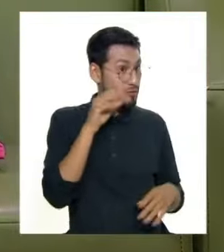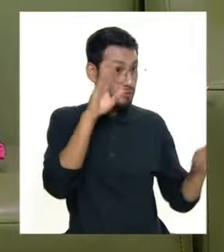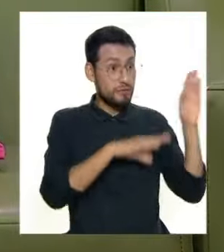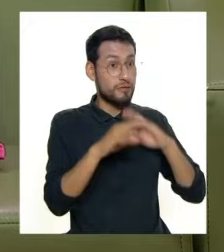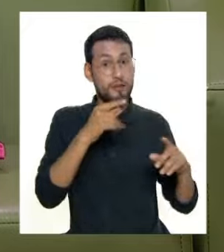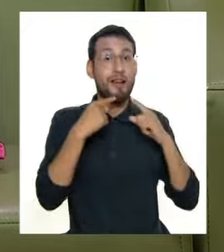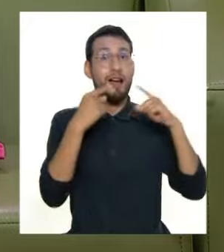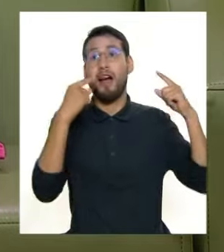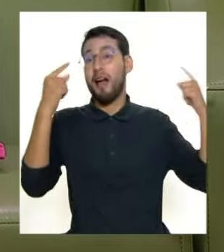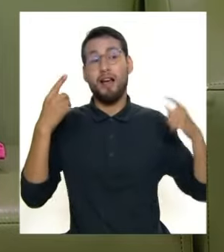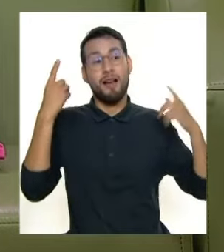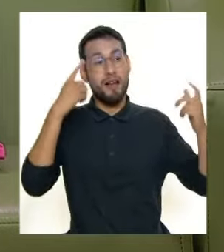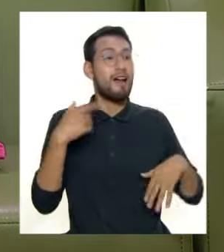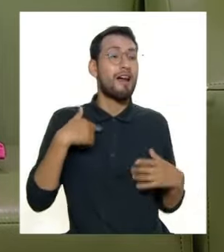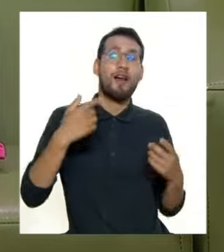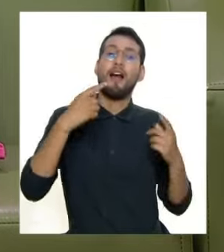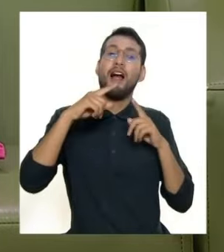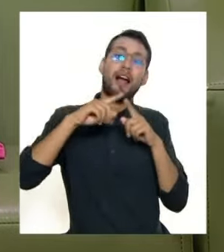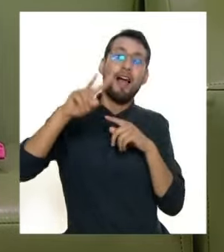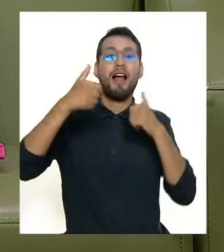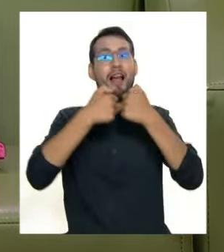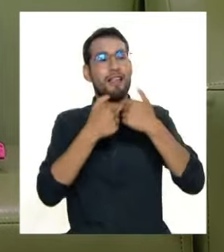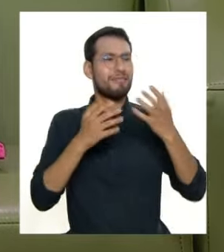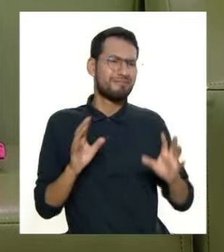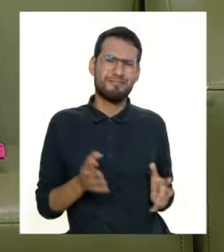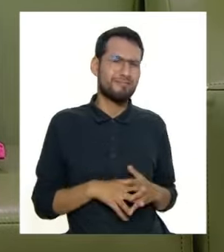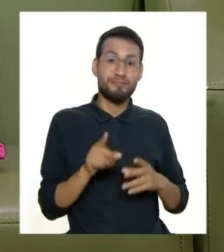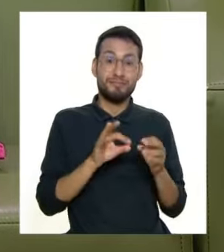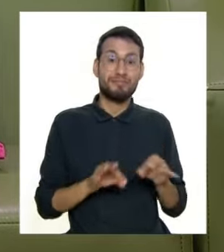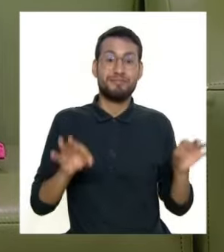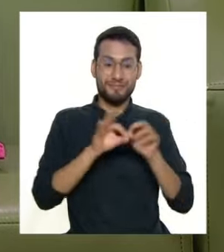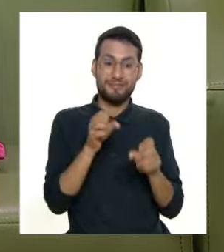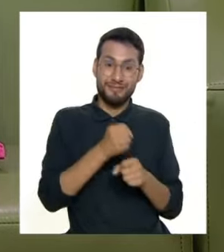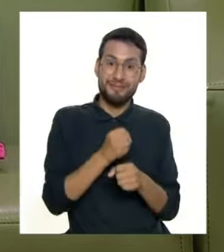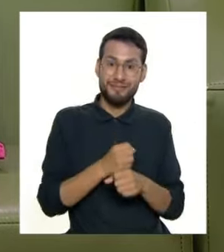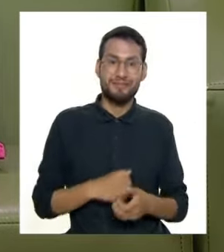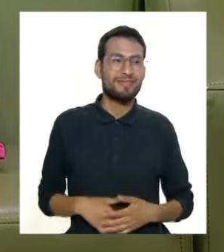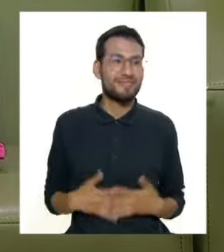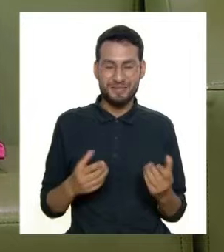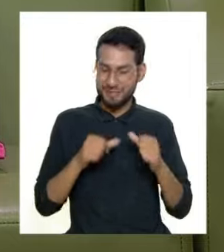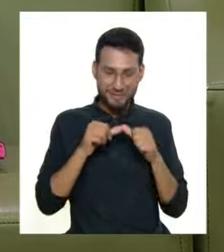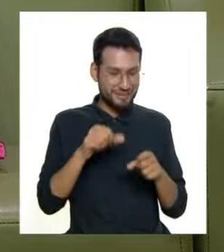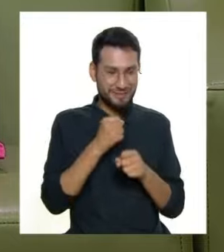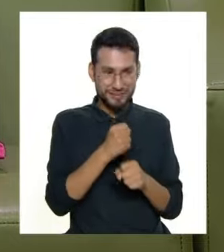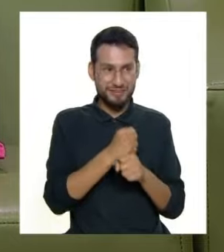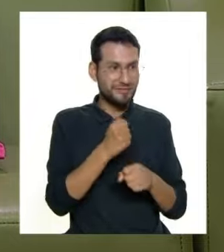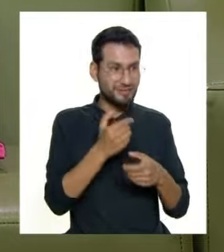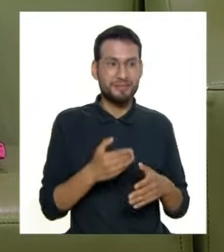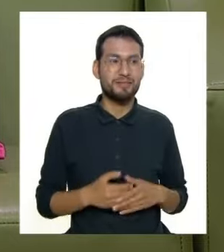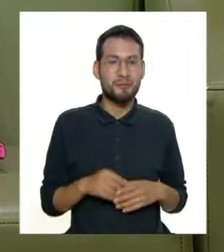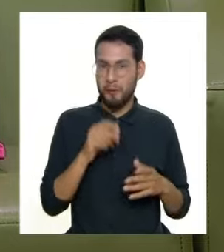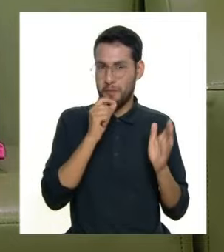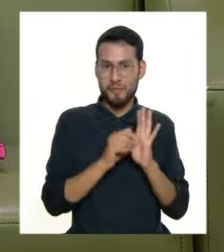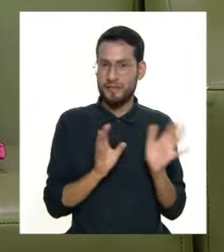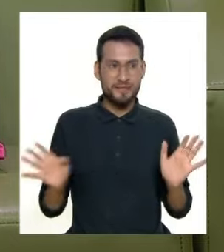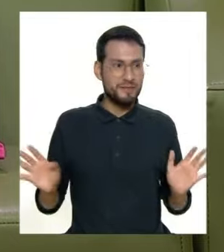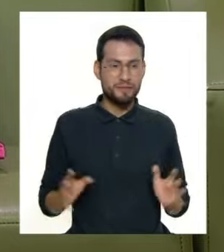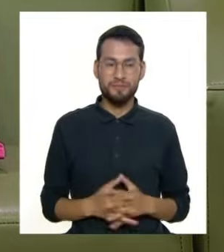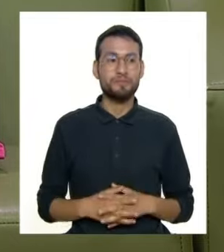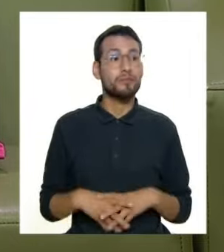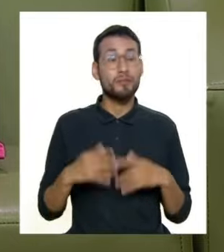por ser famosos, por entrar a la telenovela X, y en verdad lo más importante es trabajar. Exacto. Es seguir trabajando y punto. ¿Y nada